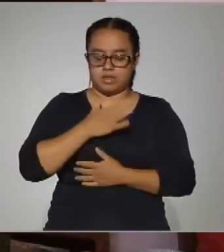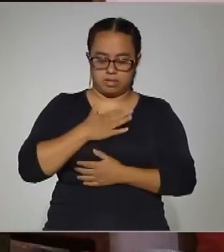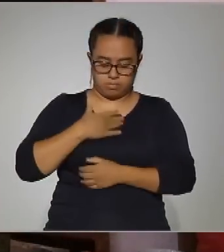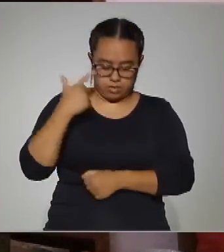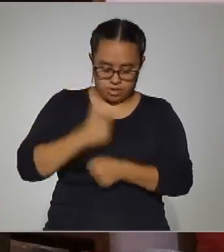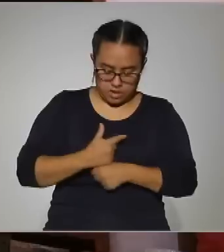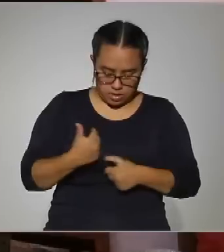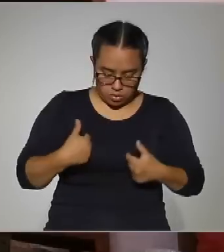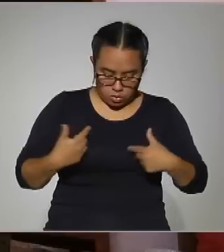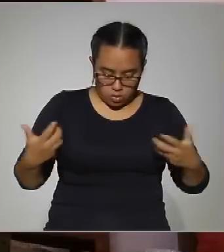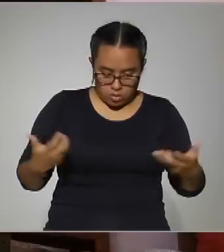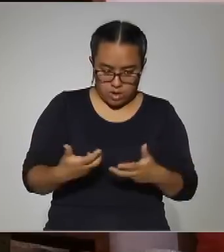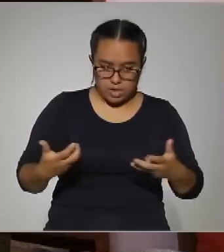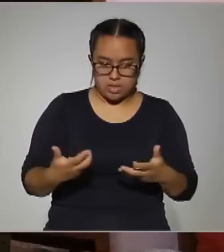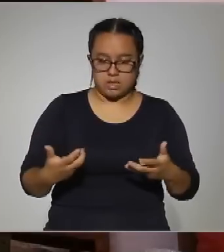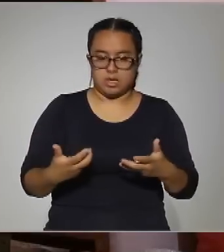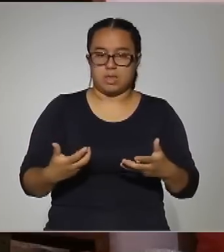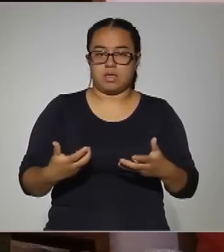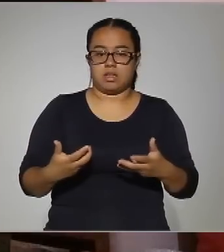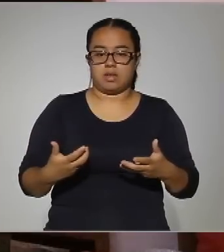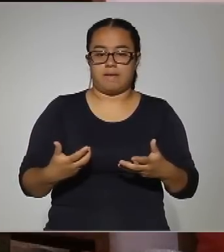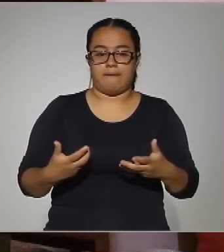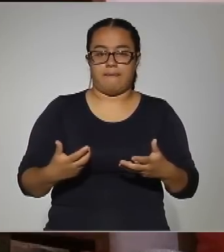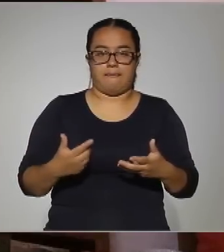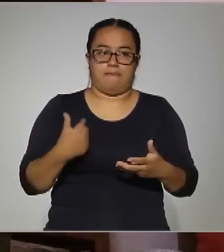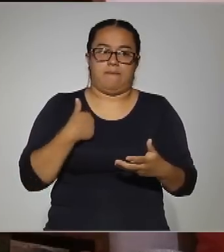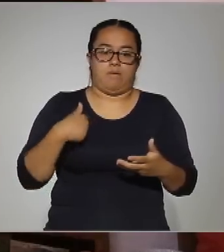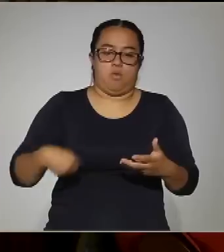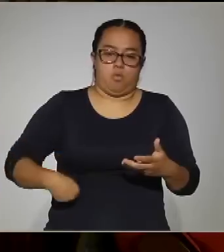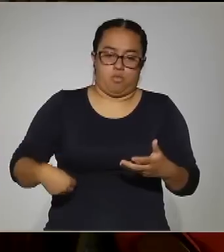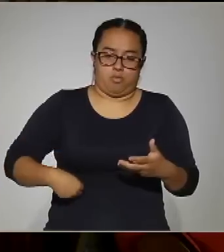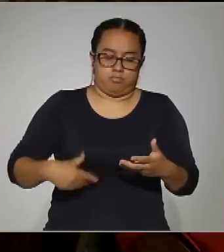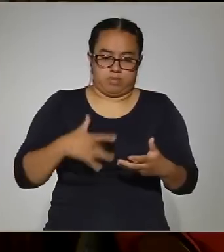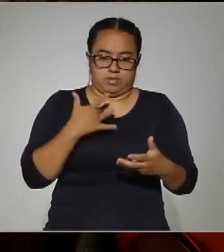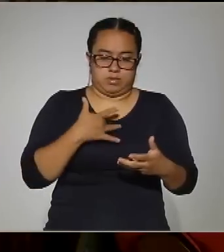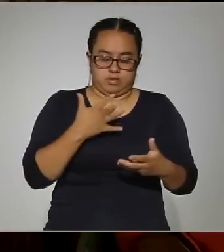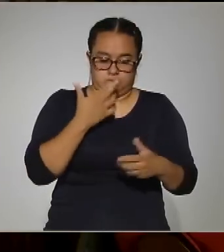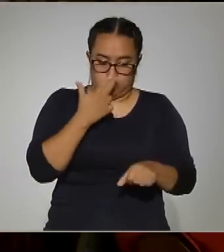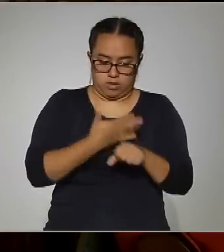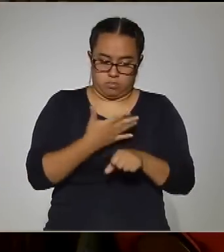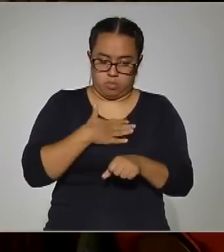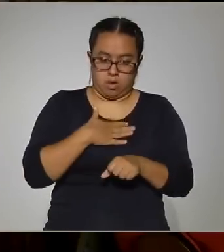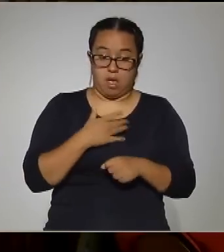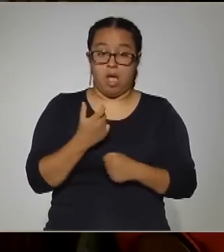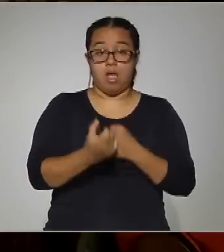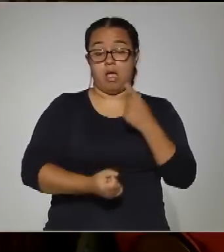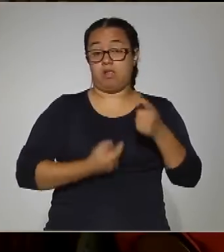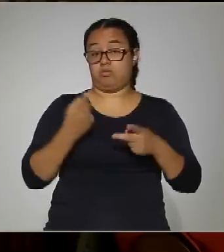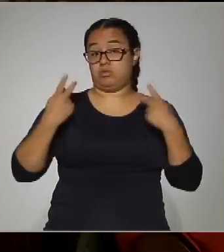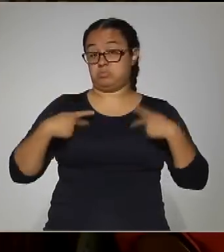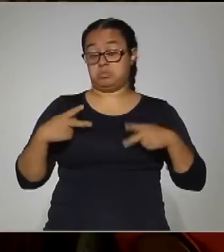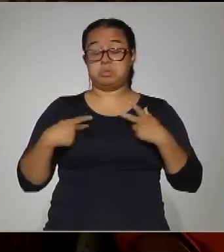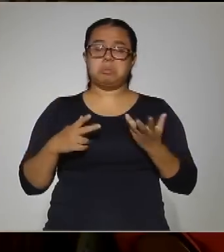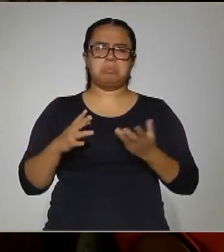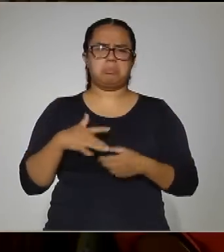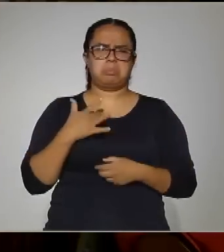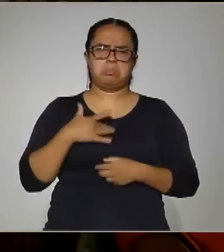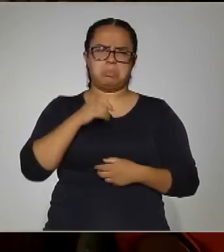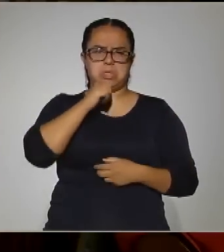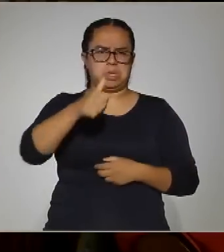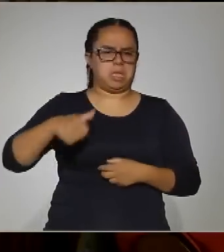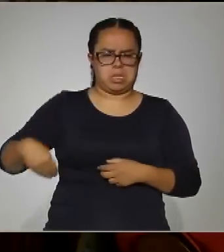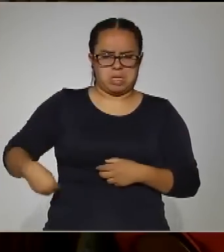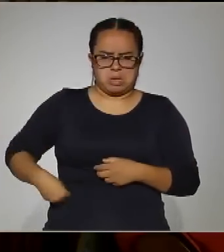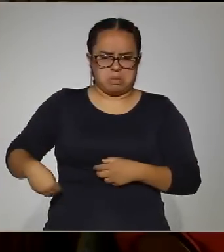mí como algo que me culpabiliza o que me hace sentir culpable. Hay sujetos que no experimentan la culpa, es decir, habrá quien no